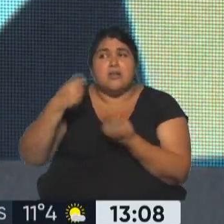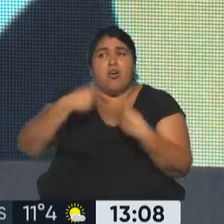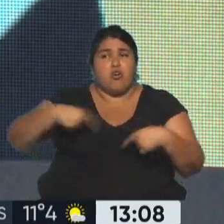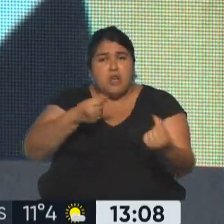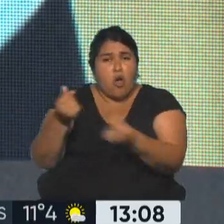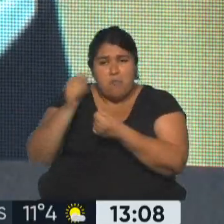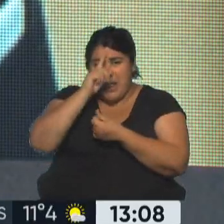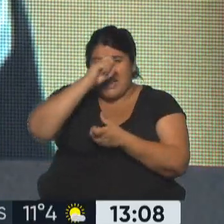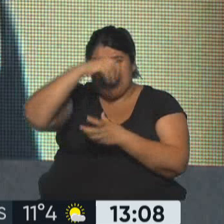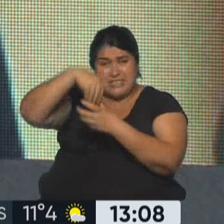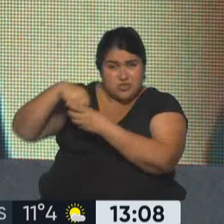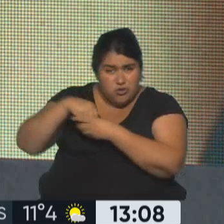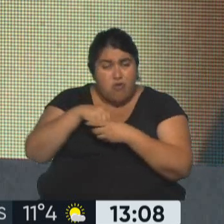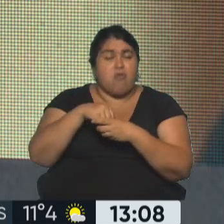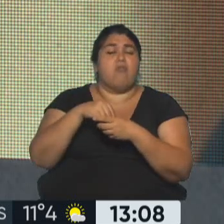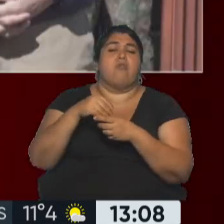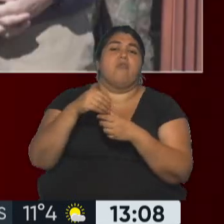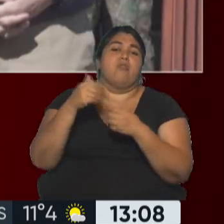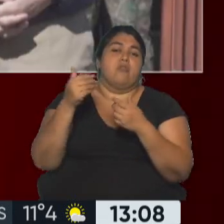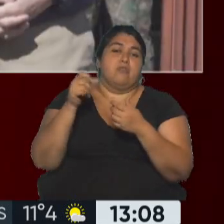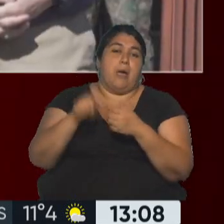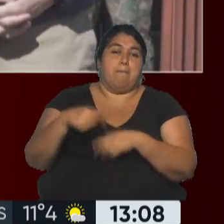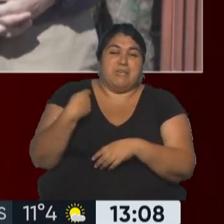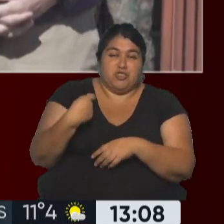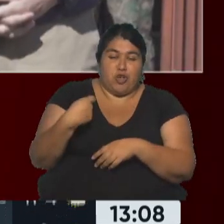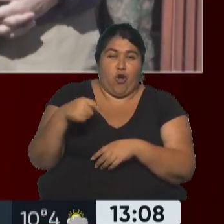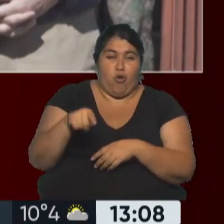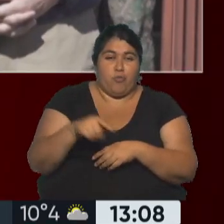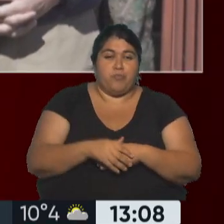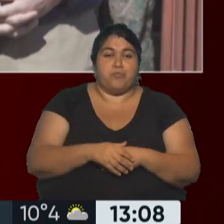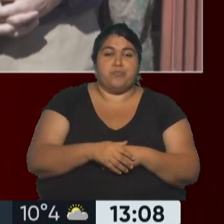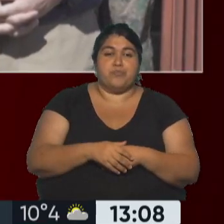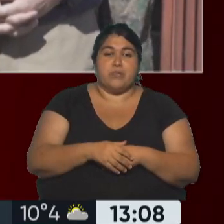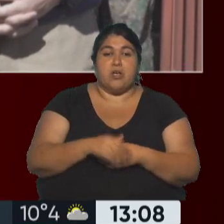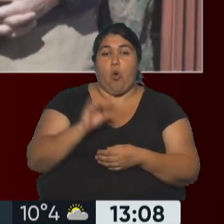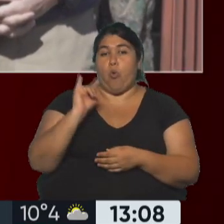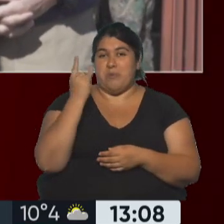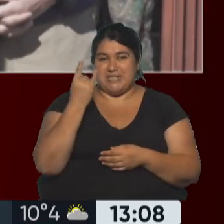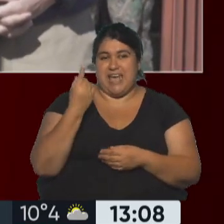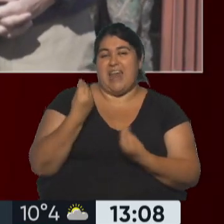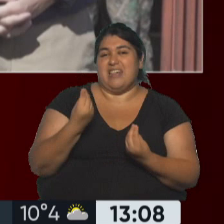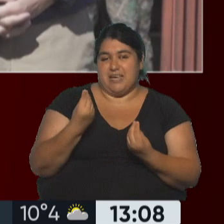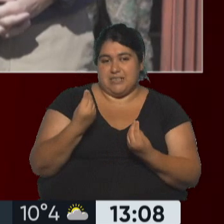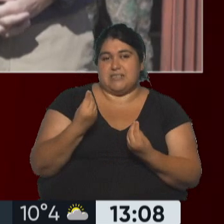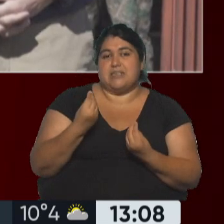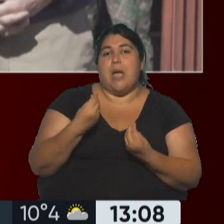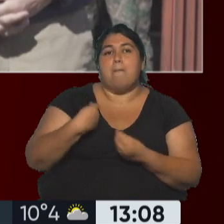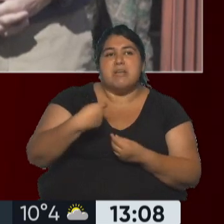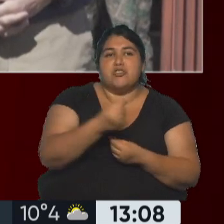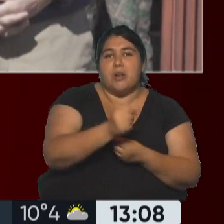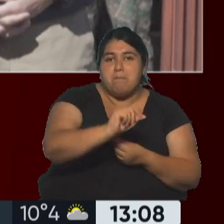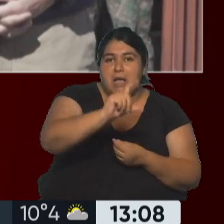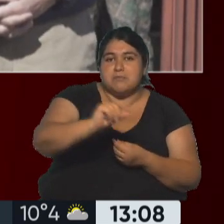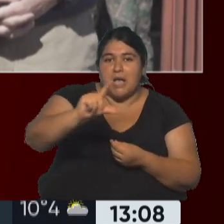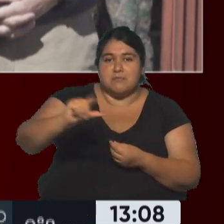para la atención primaria, esta pensión de garantía universal, el aumento, un incremento en las pensiones, que